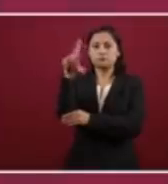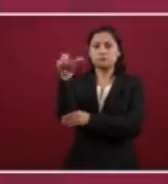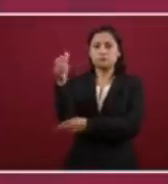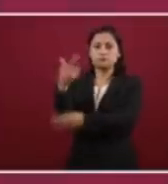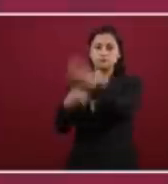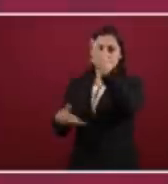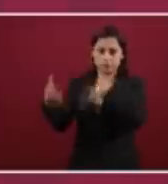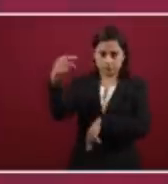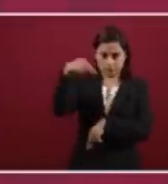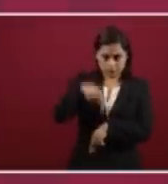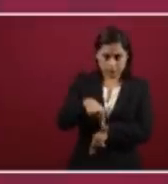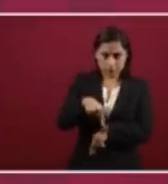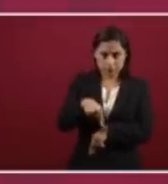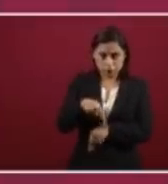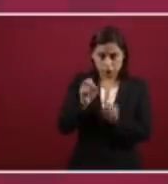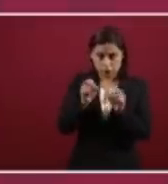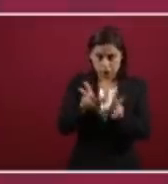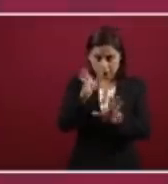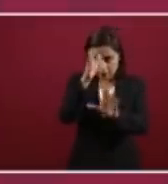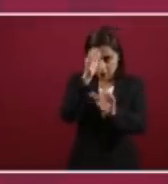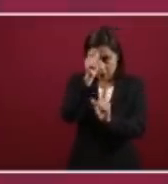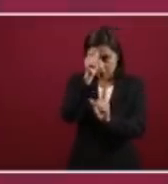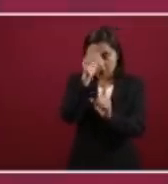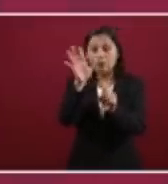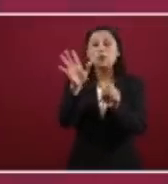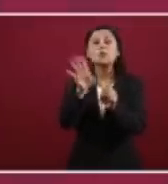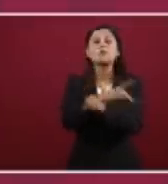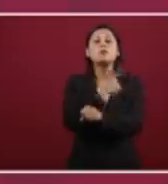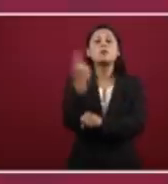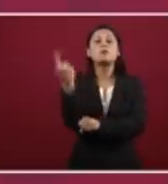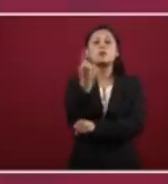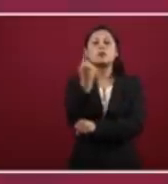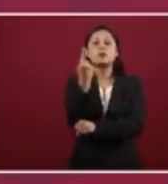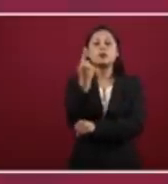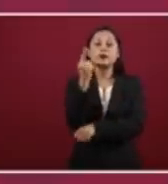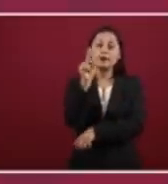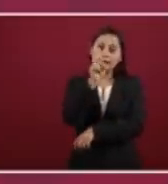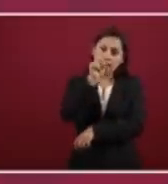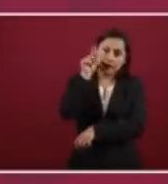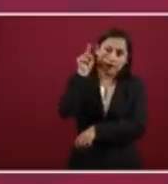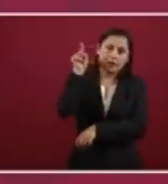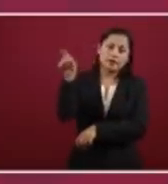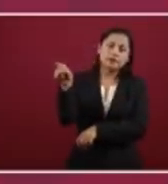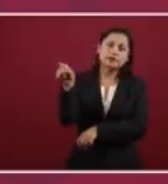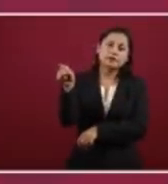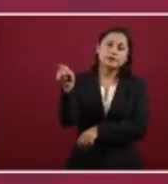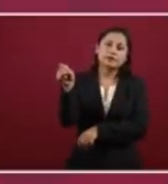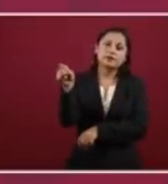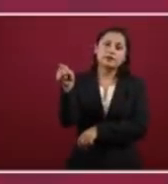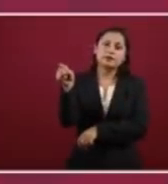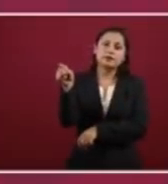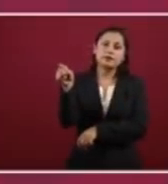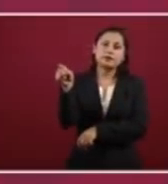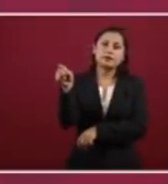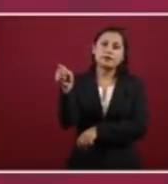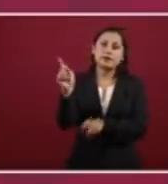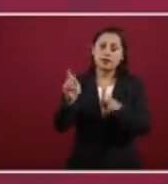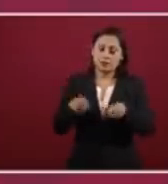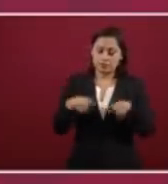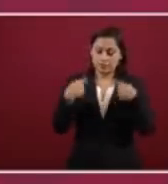¿sí? Porque vamos a entregar reconocimientos a